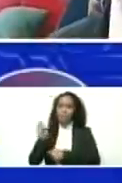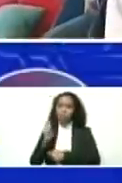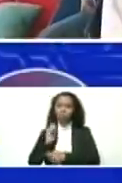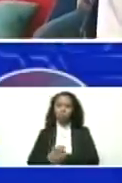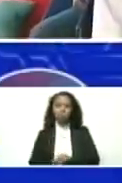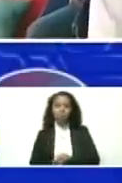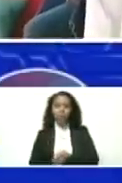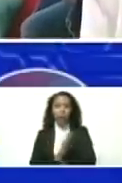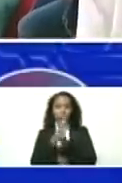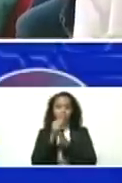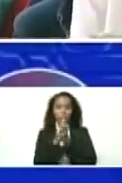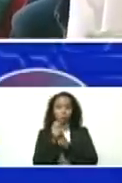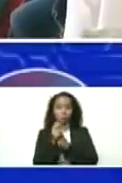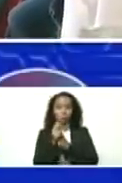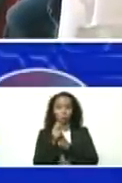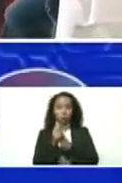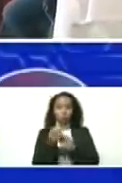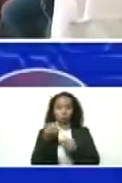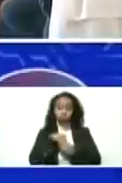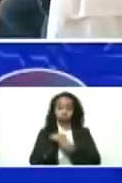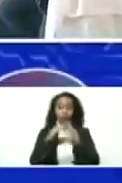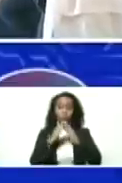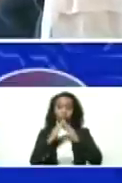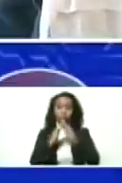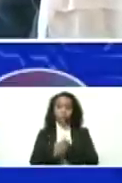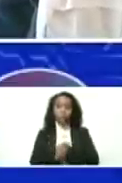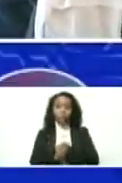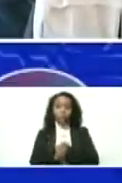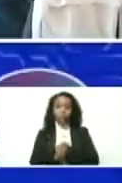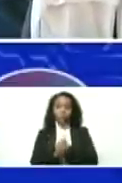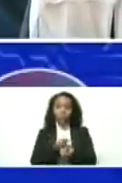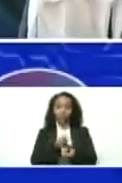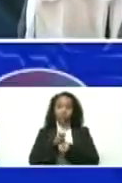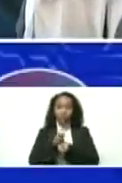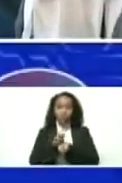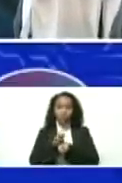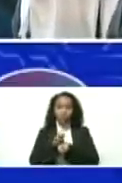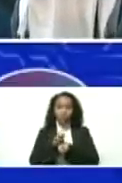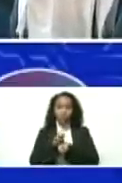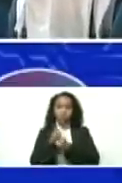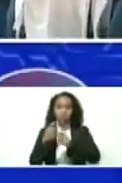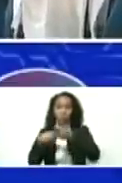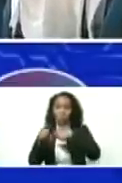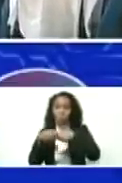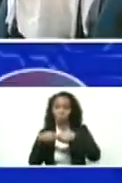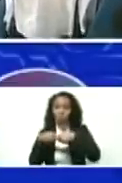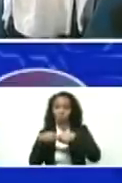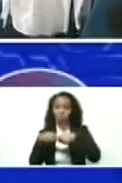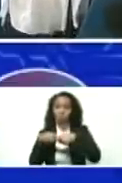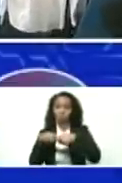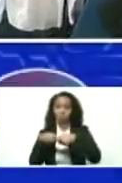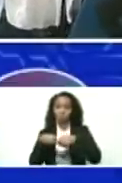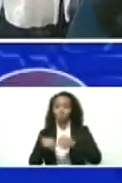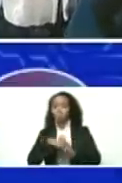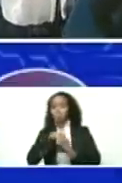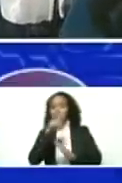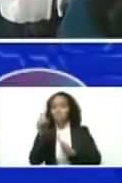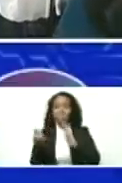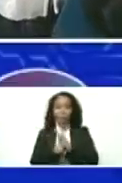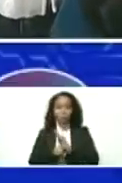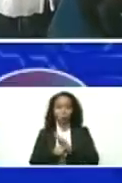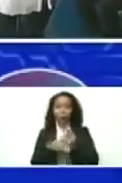el emprendedor está en su casa. ¡Pum! Cobro. Negocio redondo. La